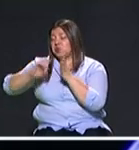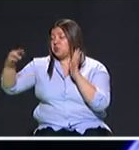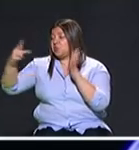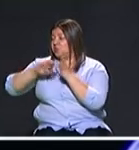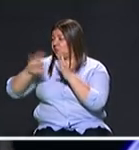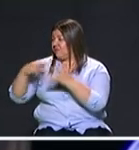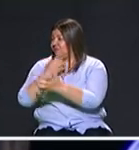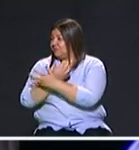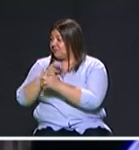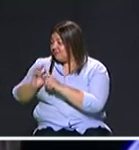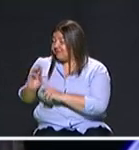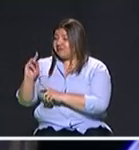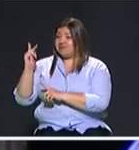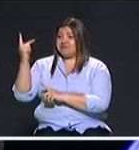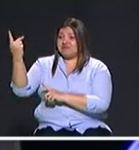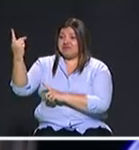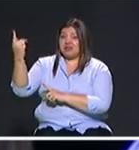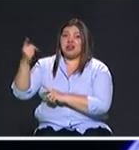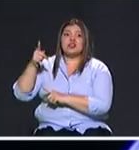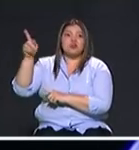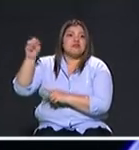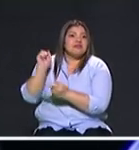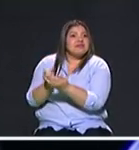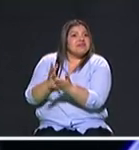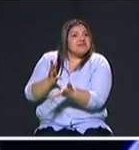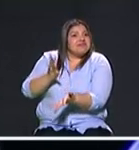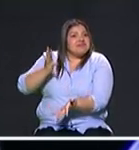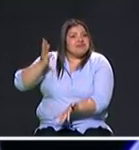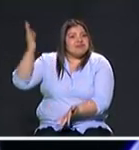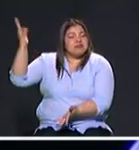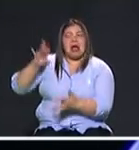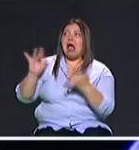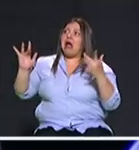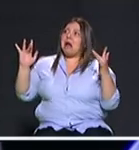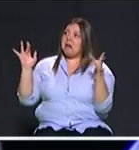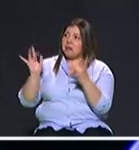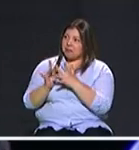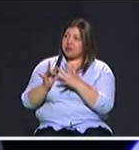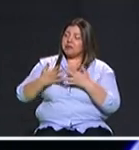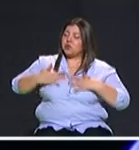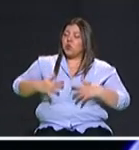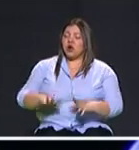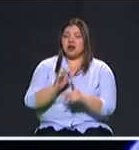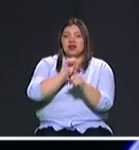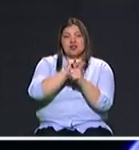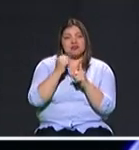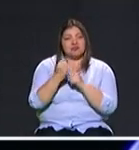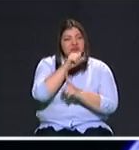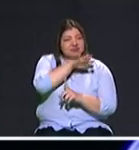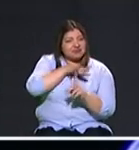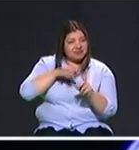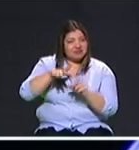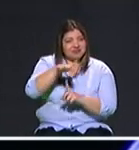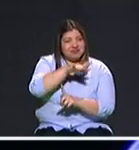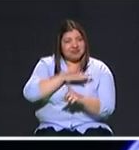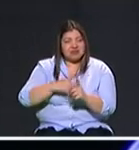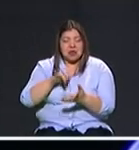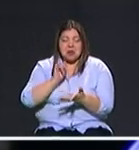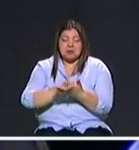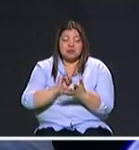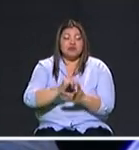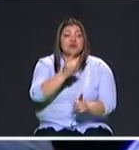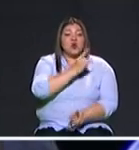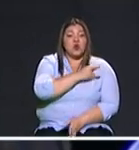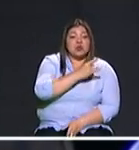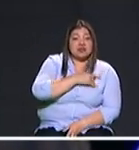tecnología innovación y esta es la clave del progreso y el desarrollo de cualquier sociedad y en esa medida y como ya lo había mencionado en la universidad de